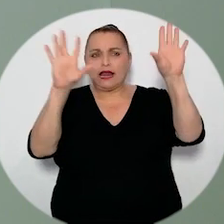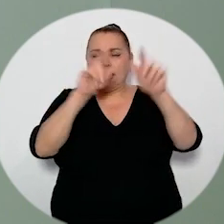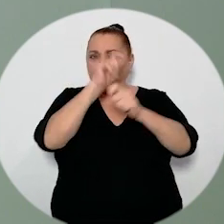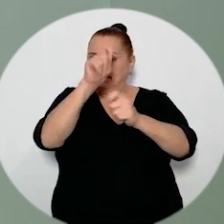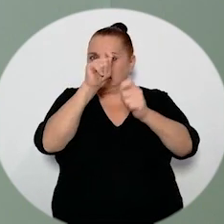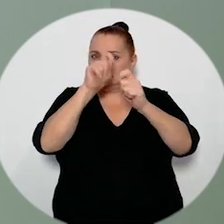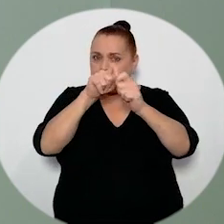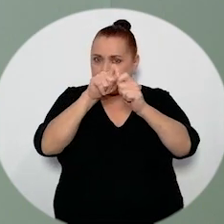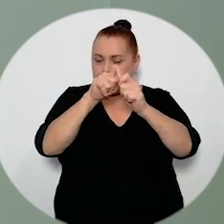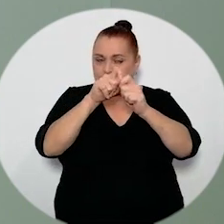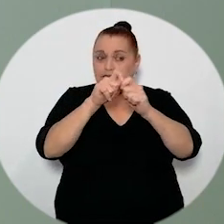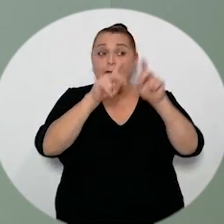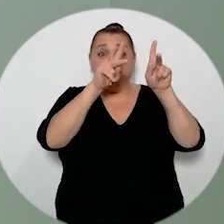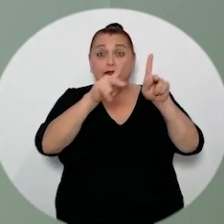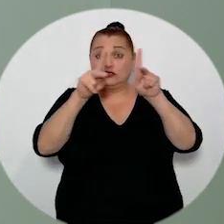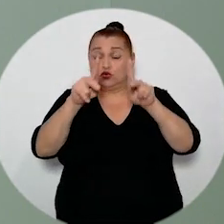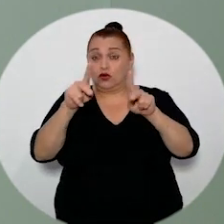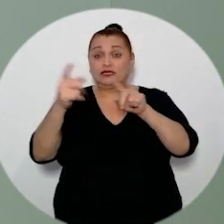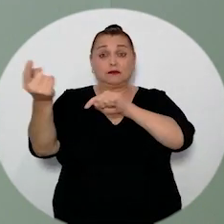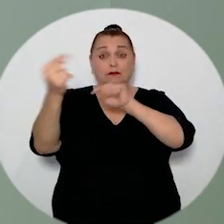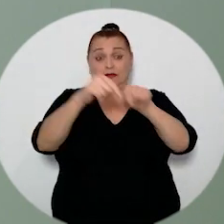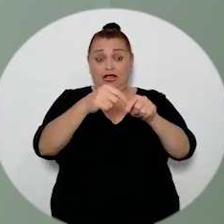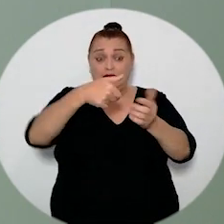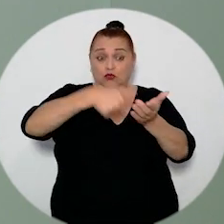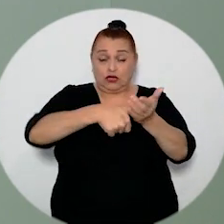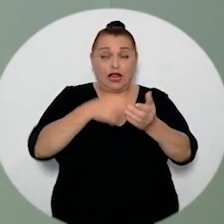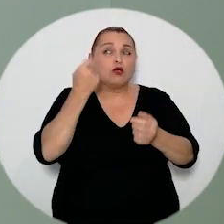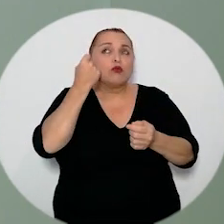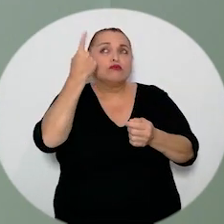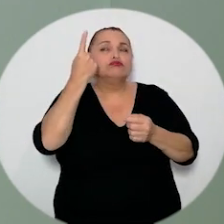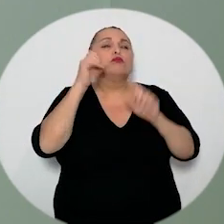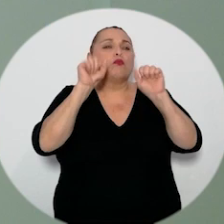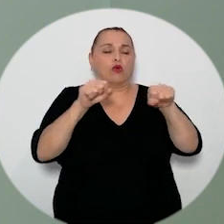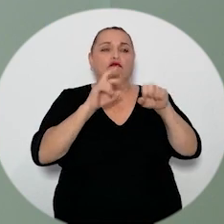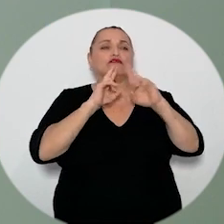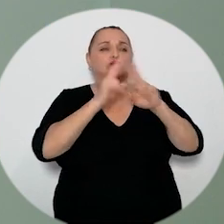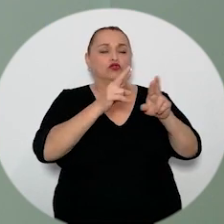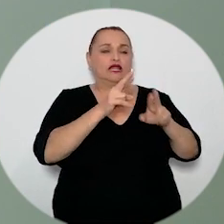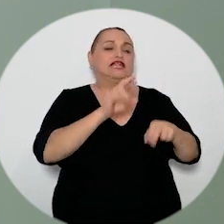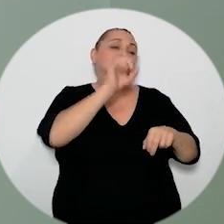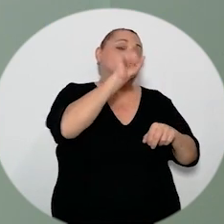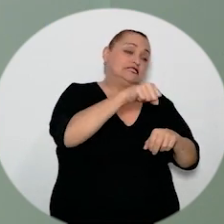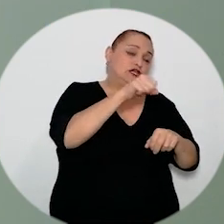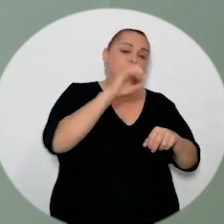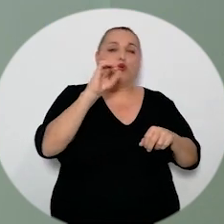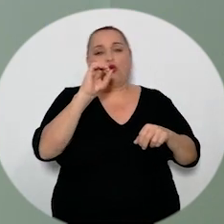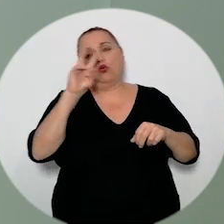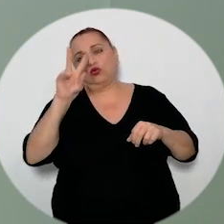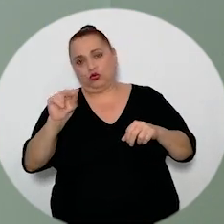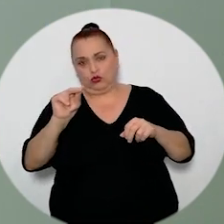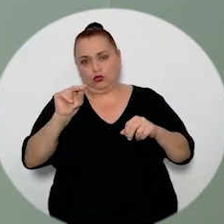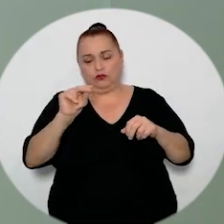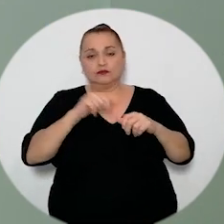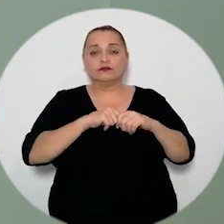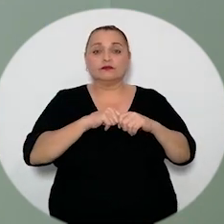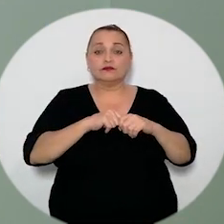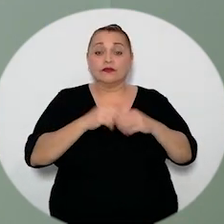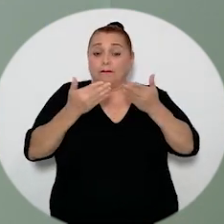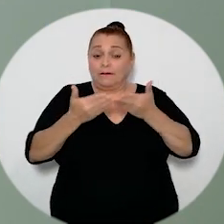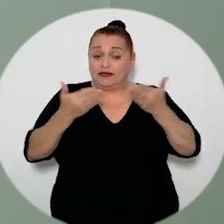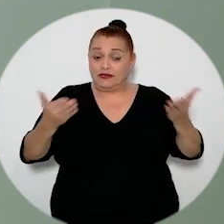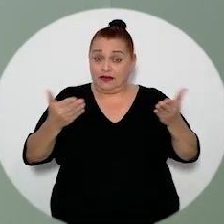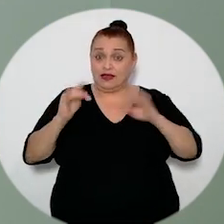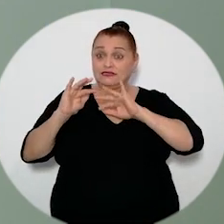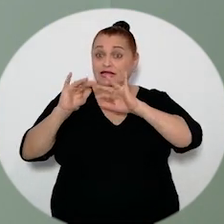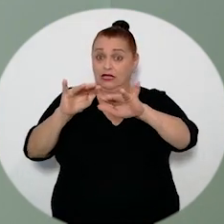clara y precisa, de forma tal que los electores puedan comprenderla y contestarla con un sí o con un no.